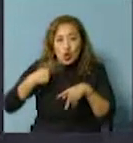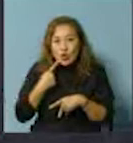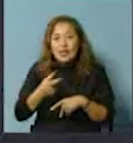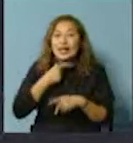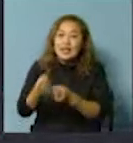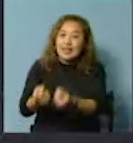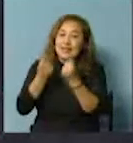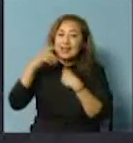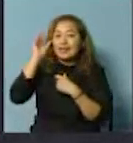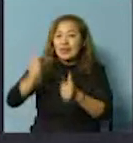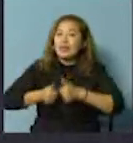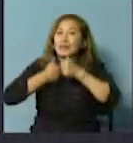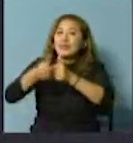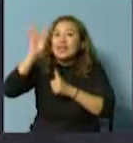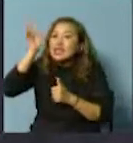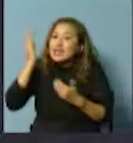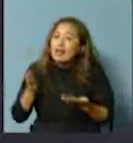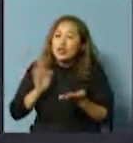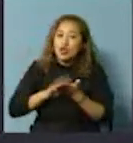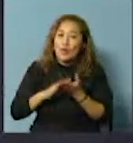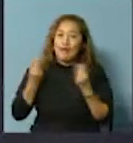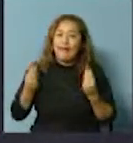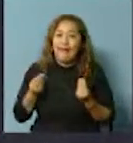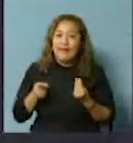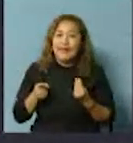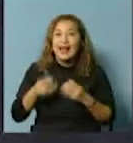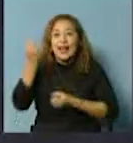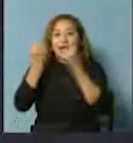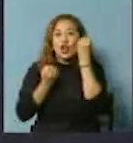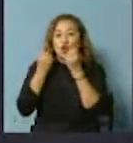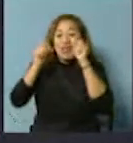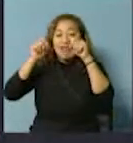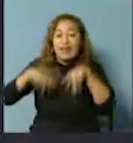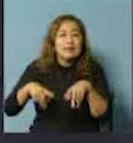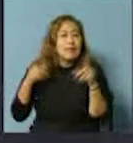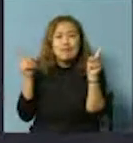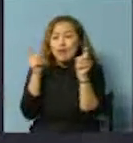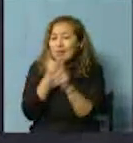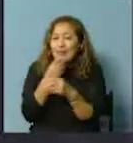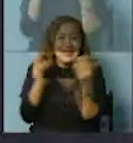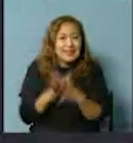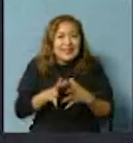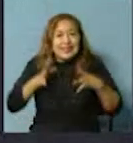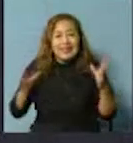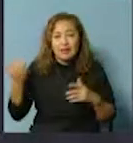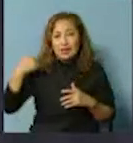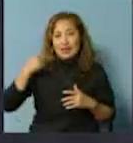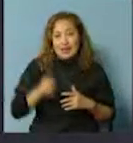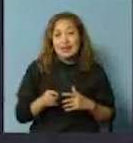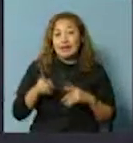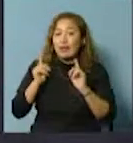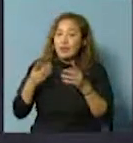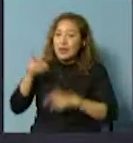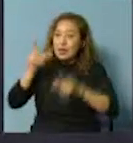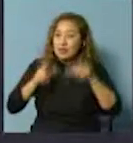necesita una persona que lo acompañe que tenga conocimientos sobre la economía en este momento tan complicado para el país omar y obviamente